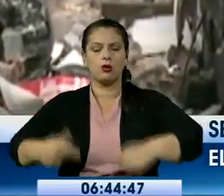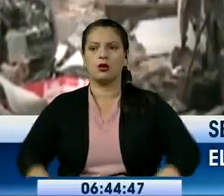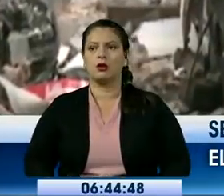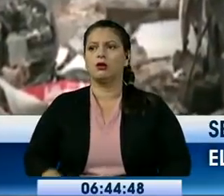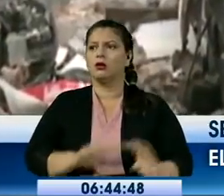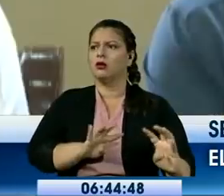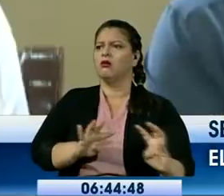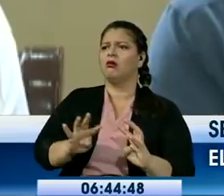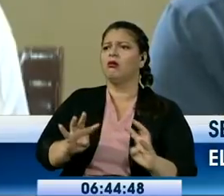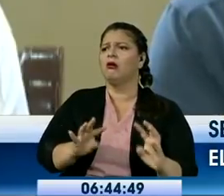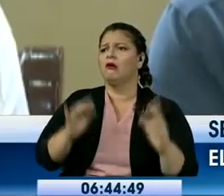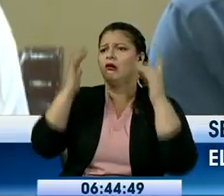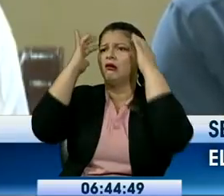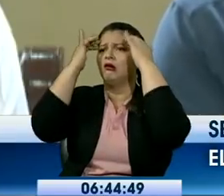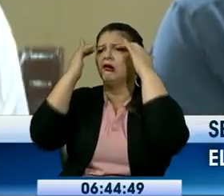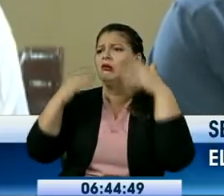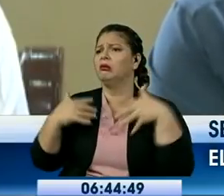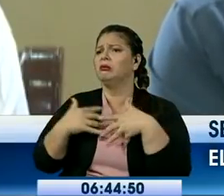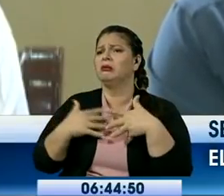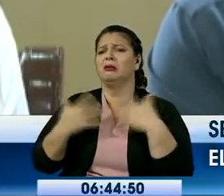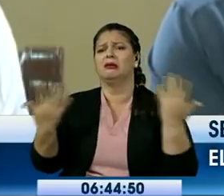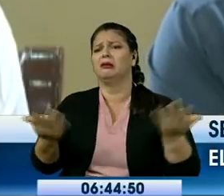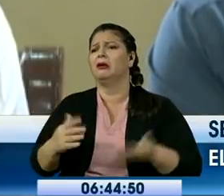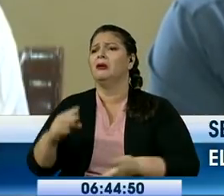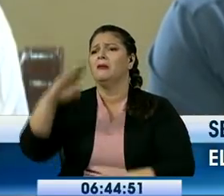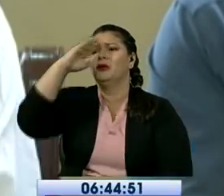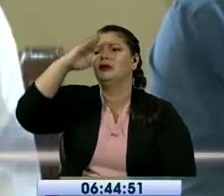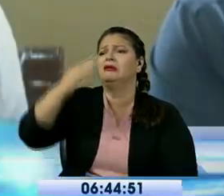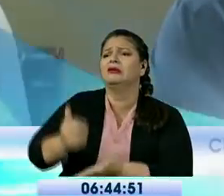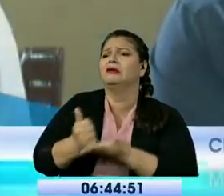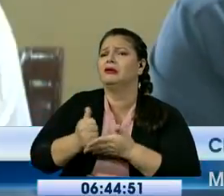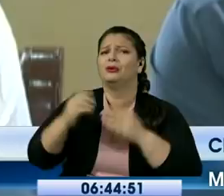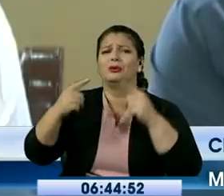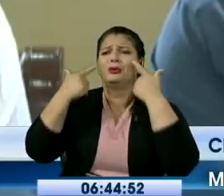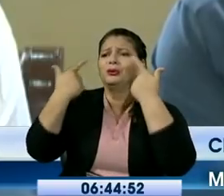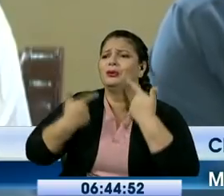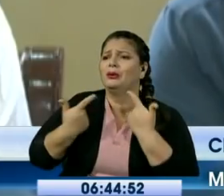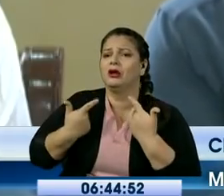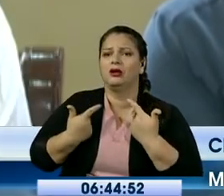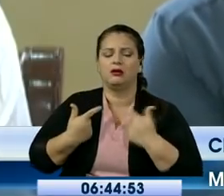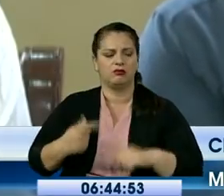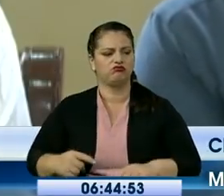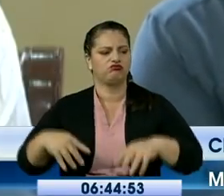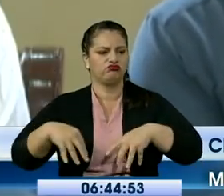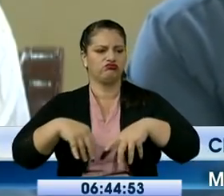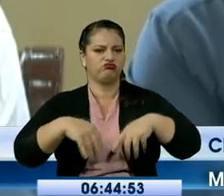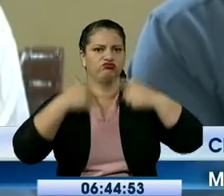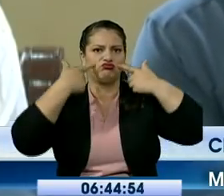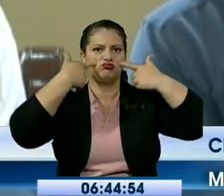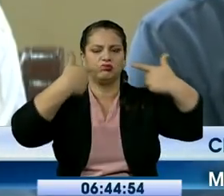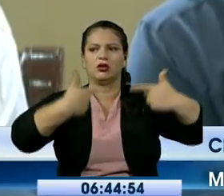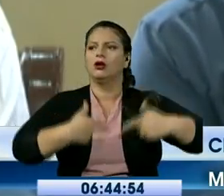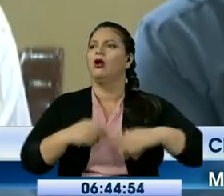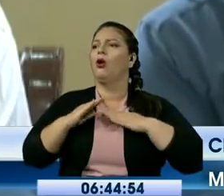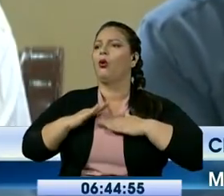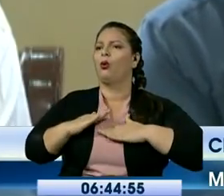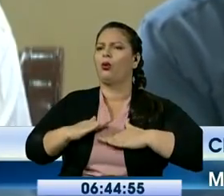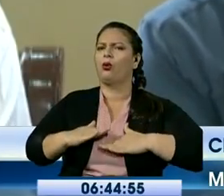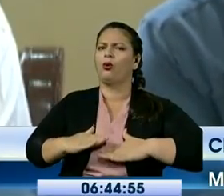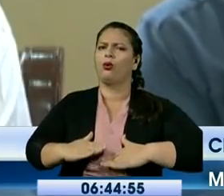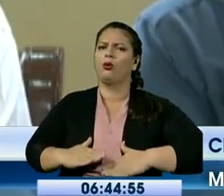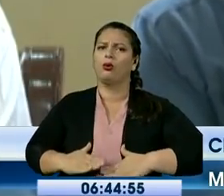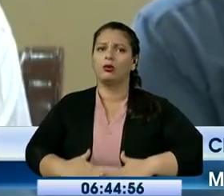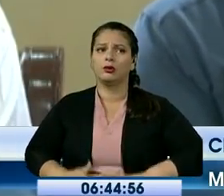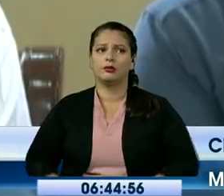frontera. Fortalecer nuestras capacidades de control en frontera y no dar tregua de una lucha frontal decidida